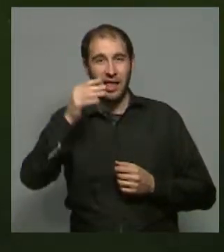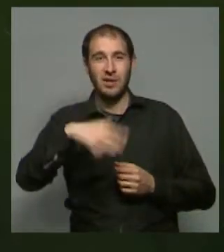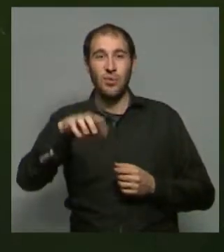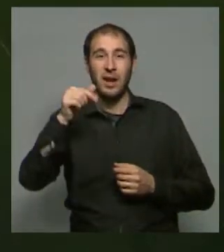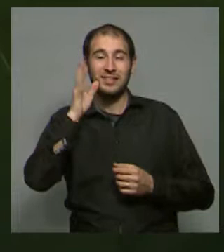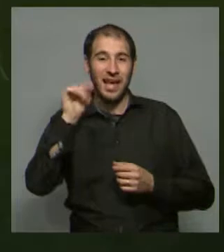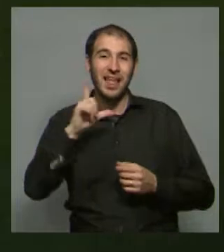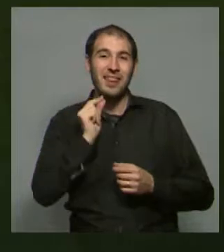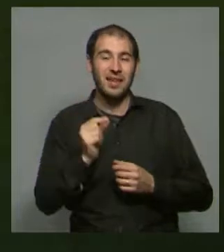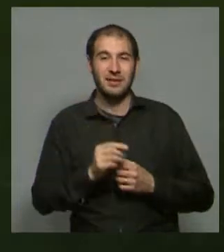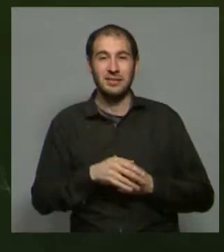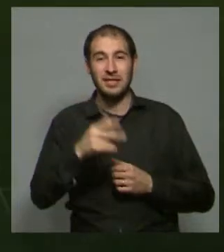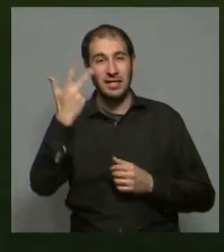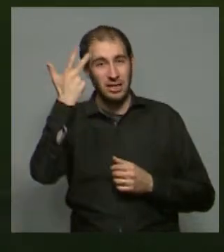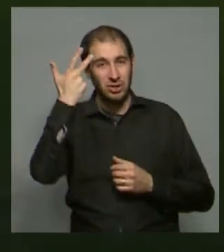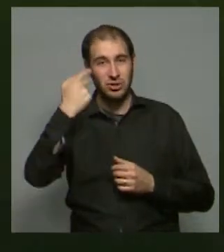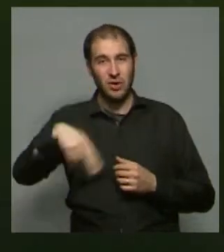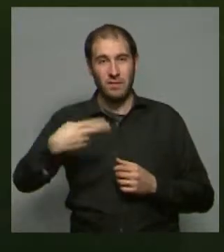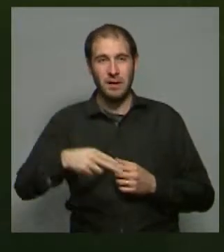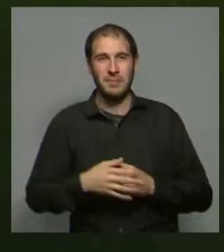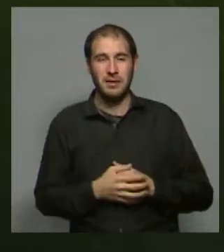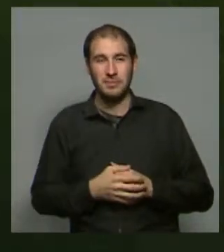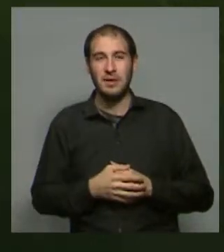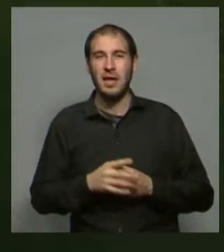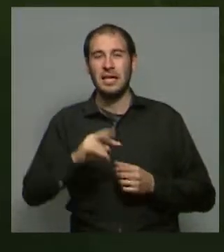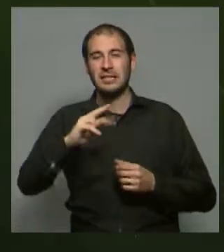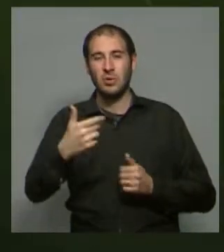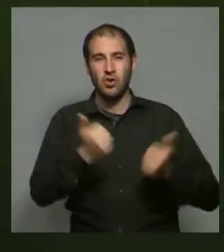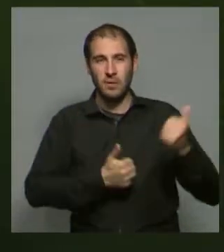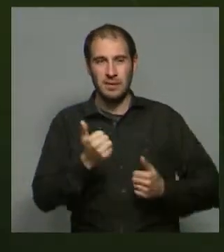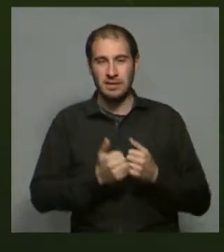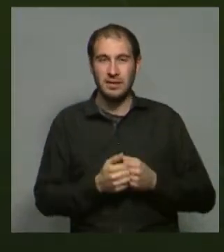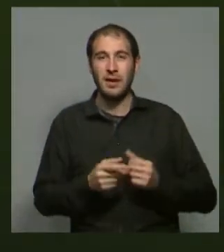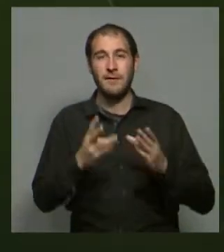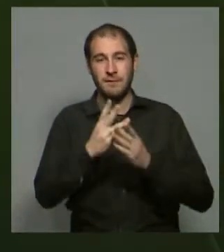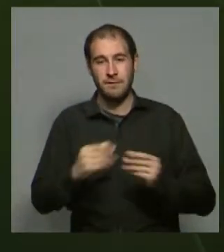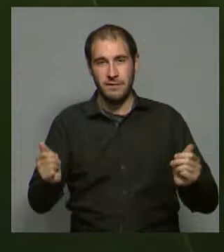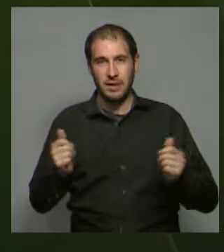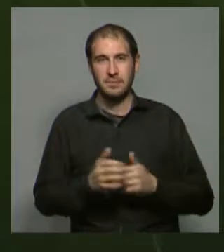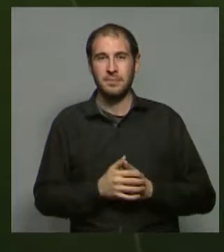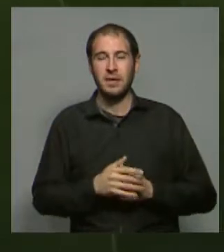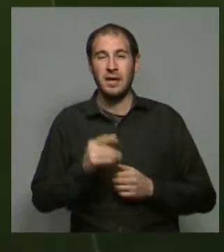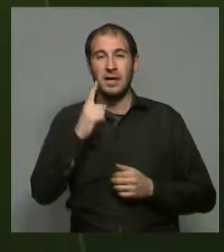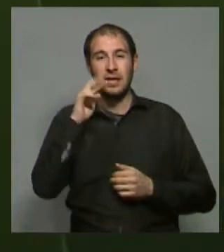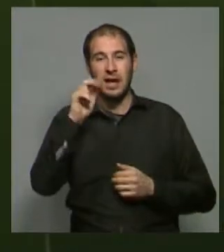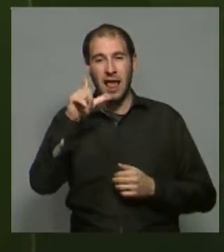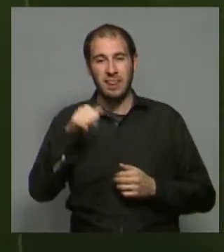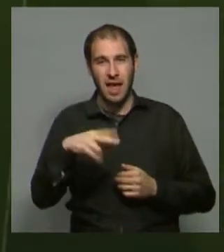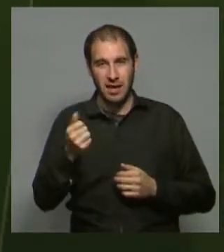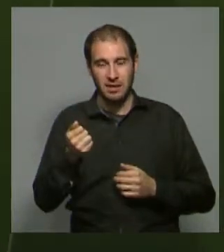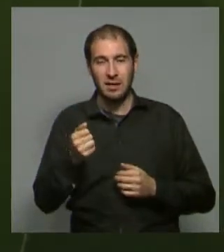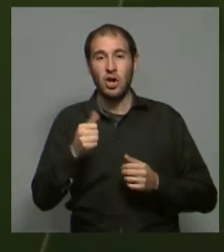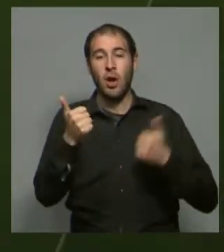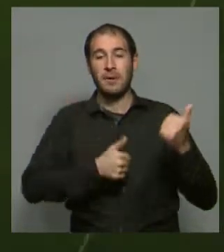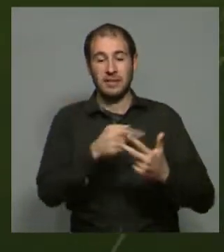Florencia el día 18 de noviembre. Va a ser el segundo de los partidos y va a cerrar justamente con Irlanda en Dublín. Los